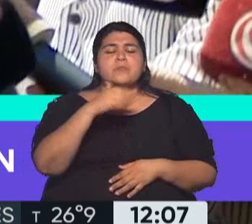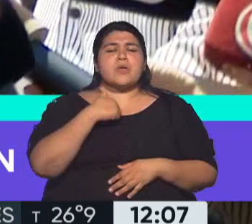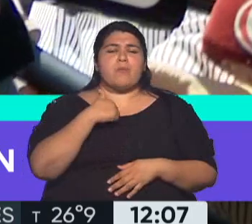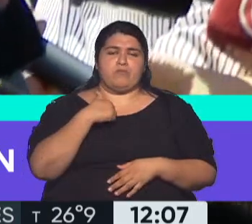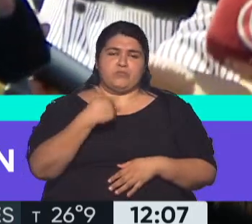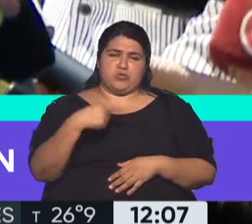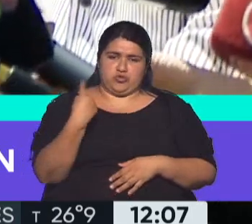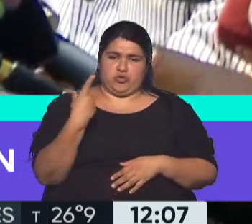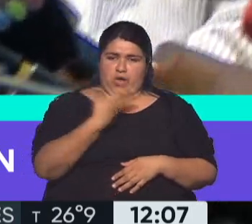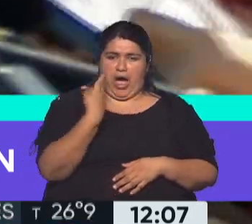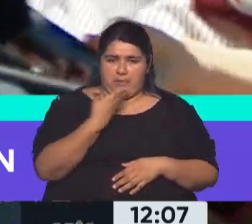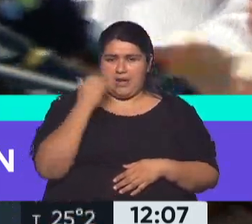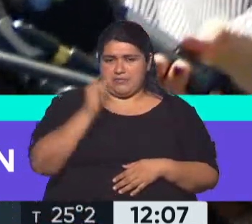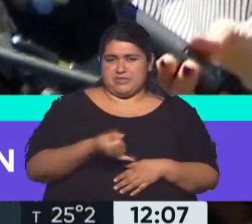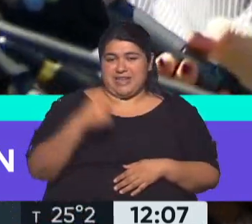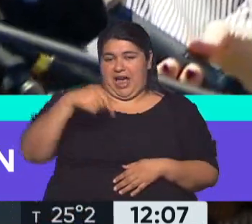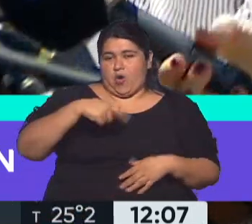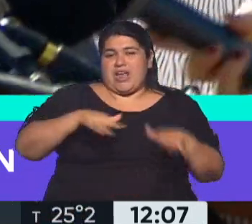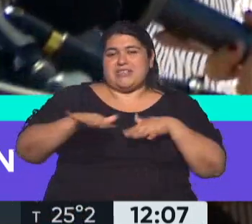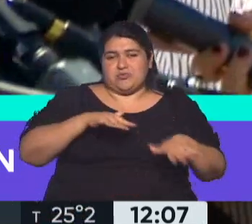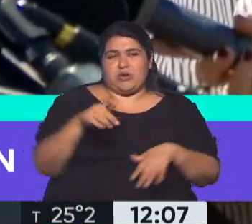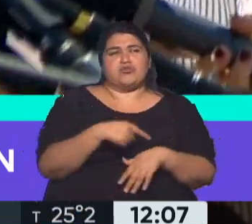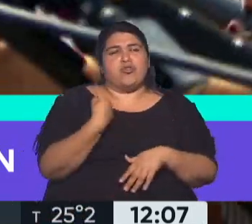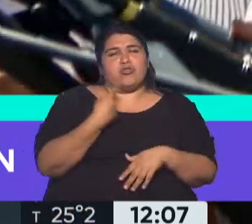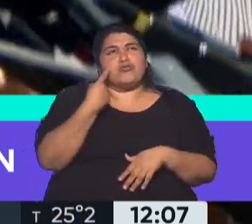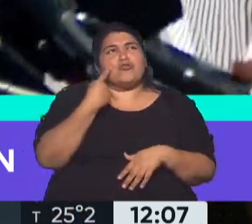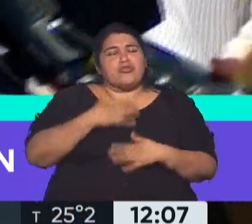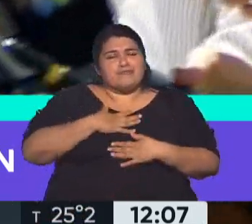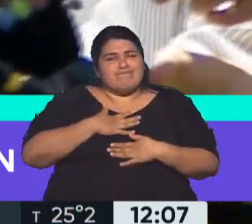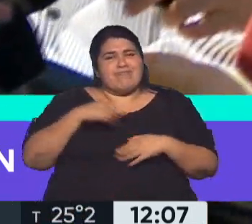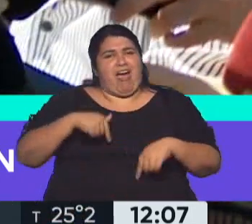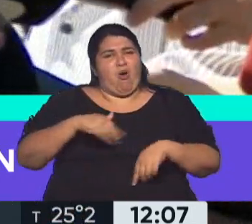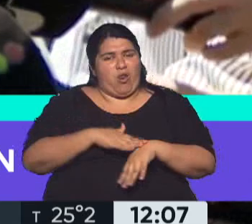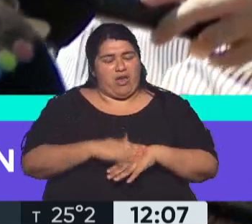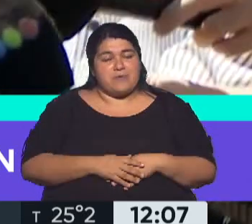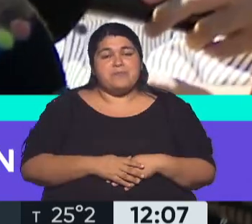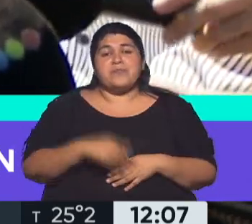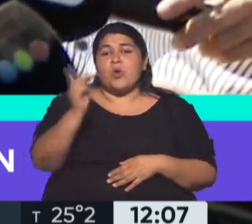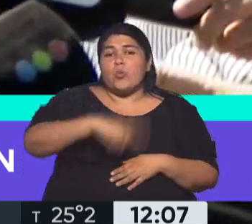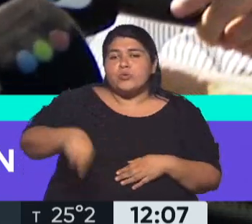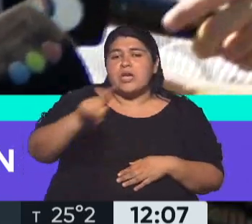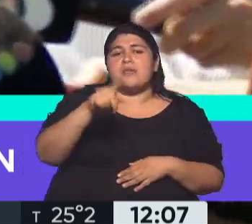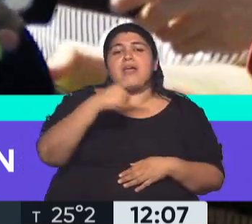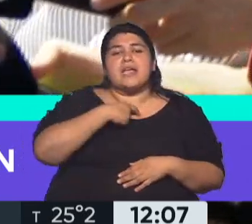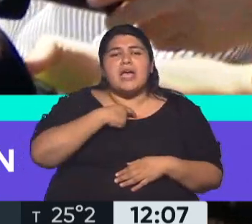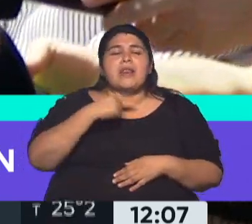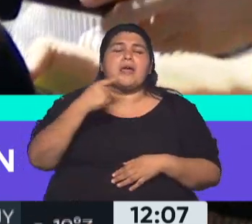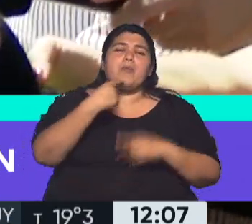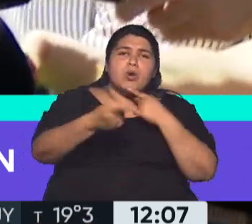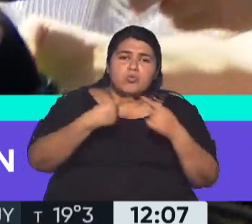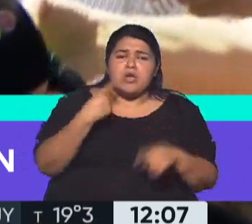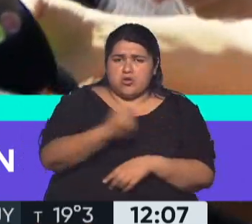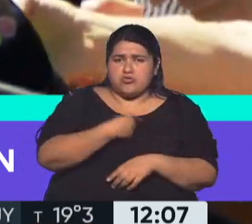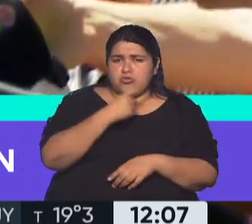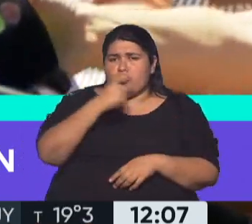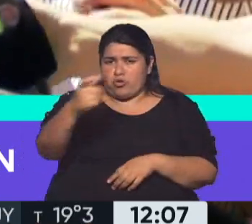vamos a hablar y contar lo que está pasando y lo que estamos viviendo. ¿Sí? Y ustedes, en algún momento, si quieren hacer una pregunta, se la vamos a contestar,